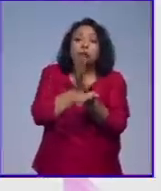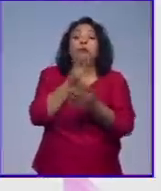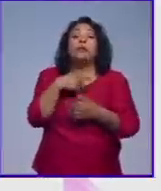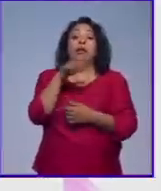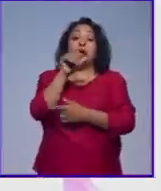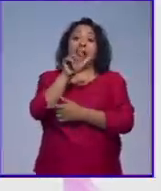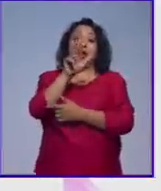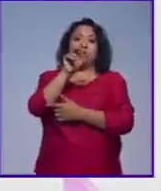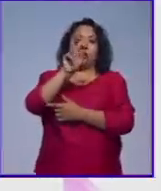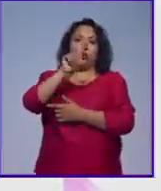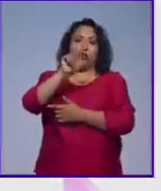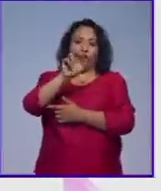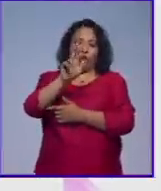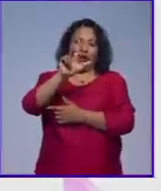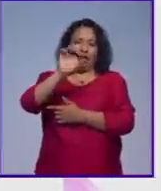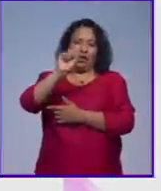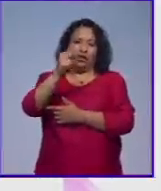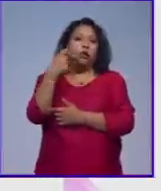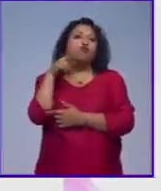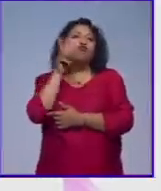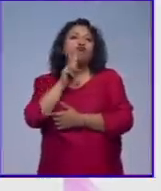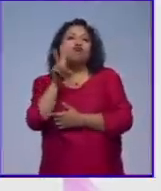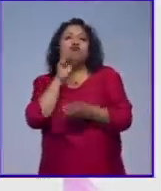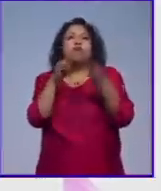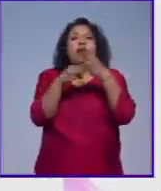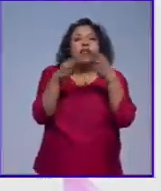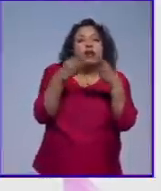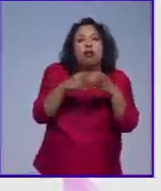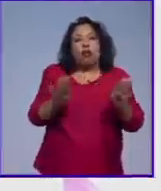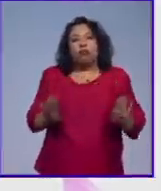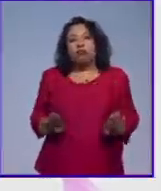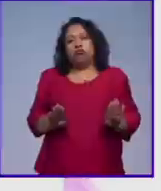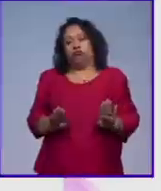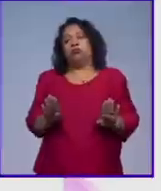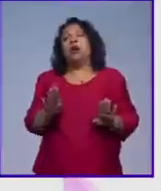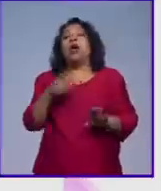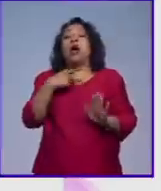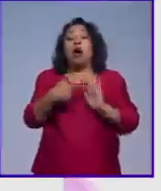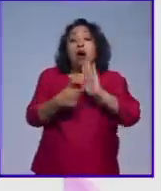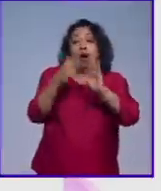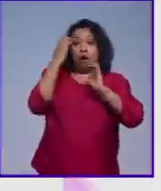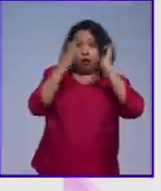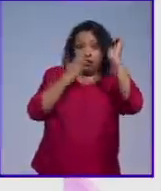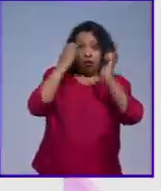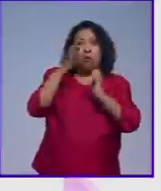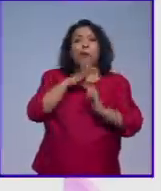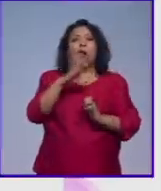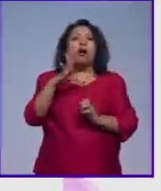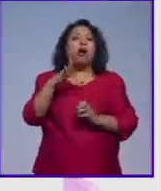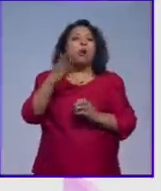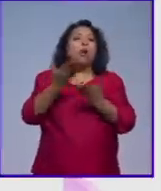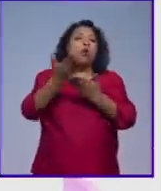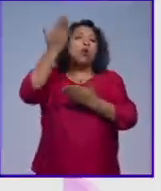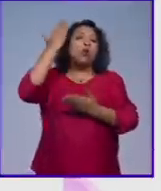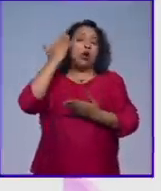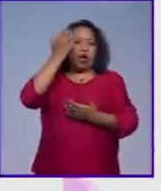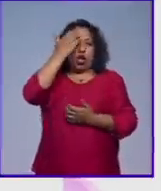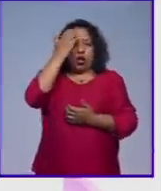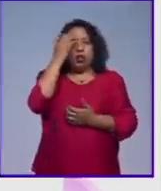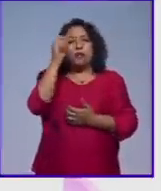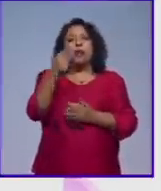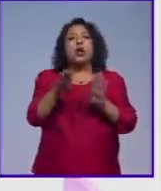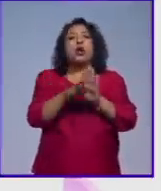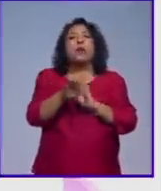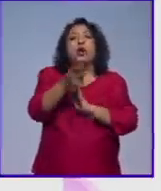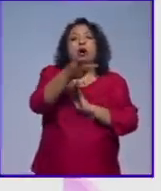Arthur Lesher experimenta con los materiales y sus cualidades físicas. A través de su obra tiene referencias al conocimiento antiguo y la forma en la que se